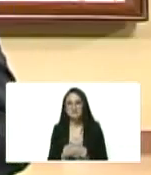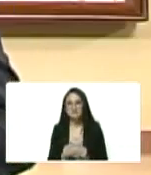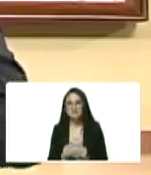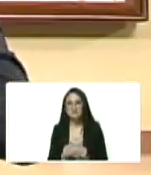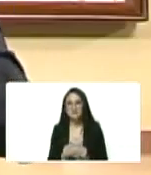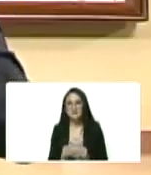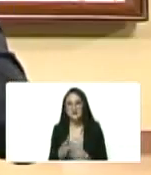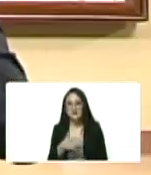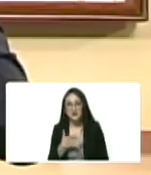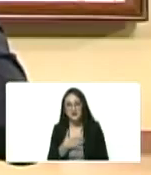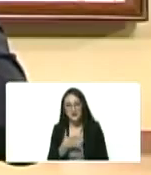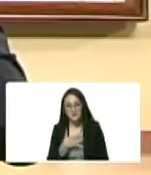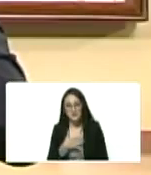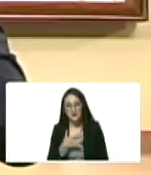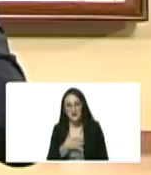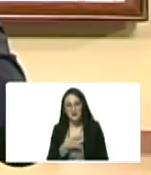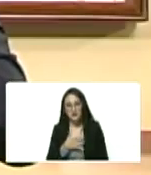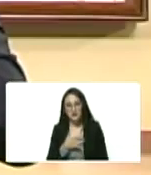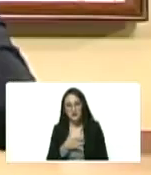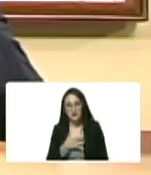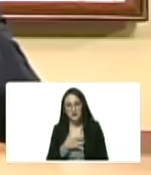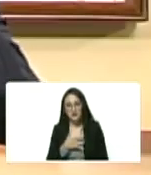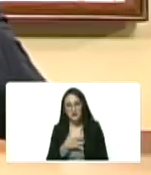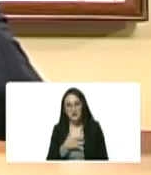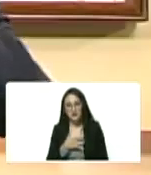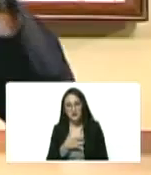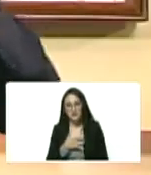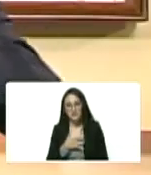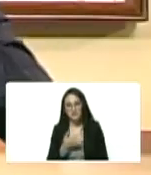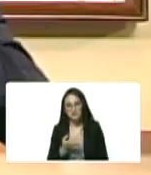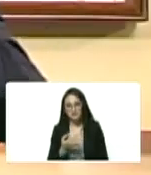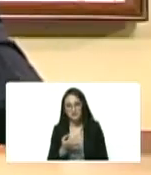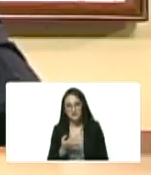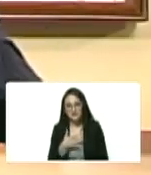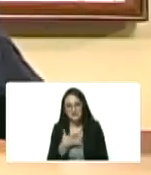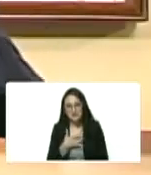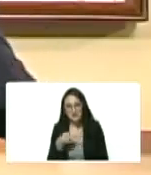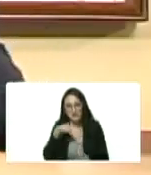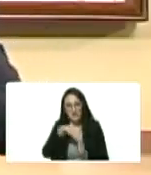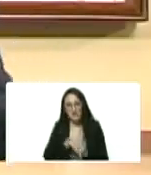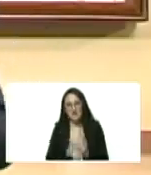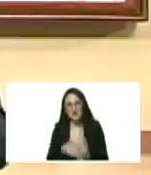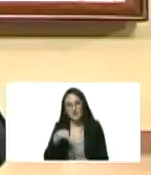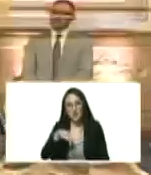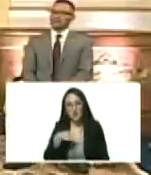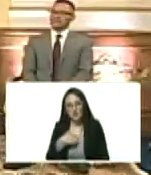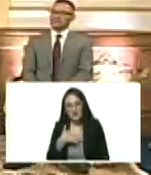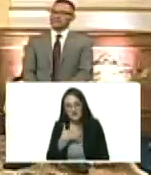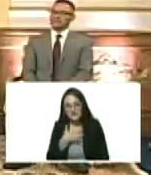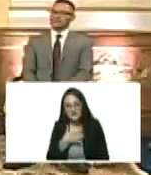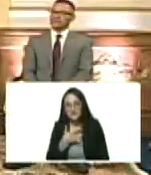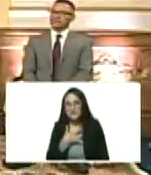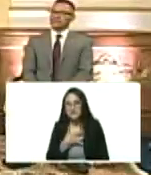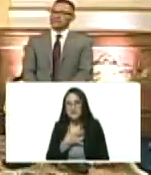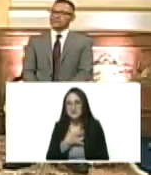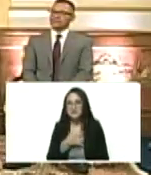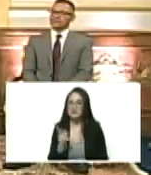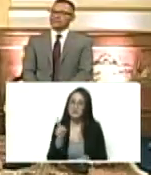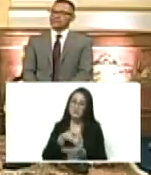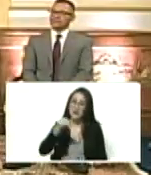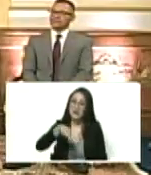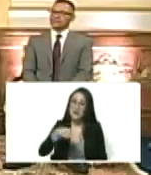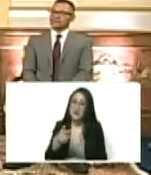el sentimiento, valga la expresión, sensible y profundo que tengo hoy al estar en este